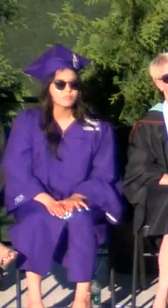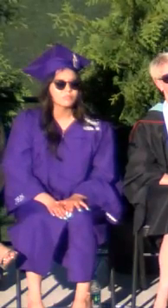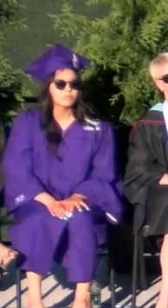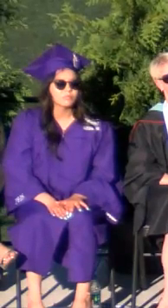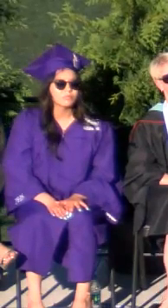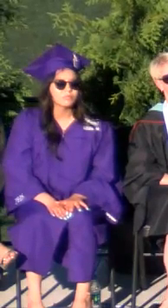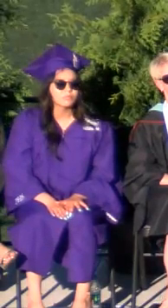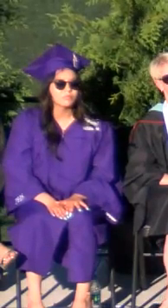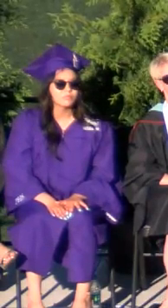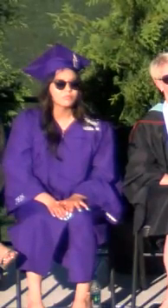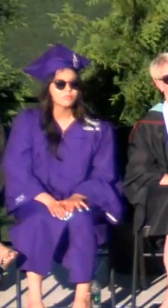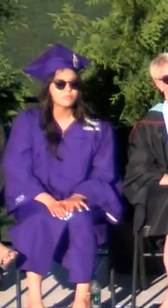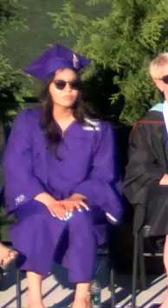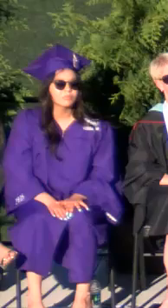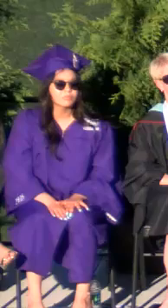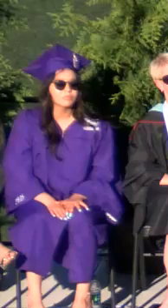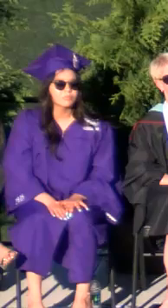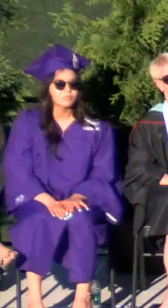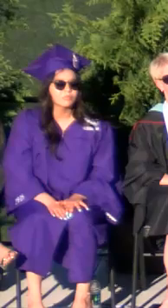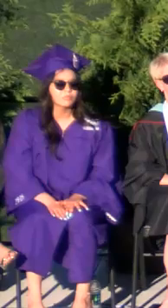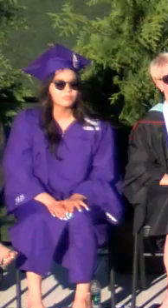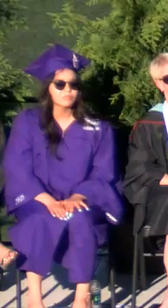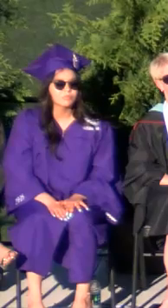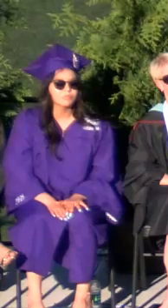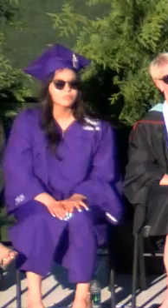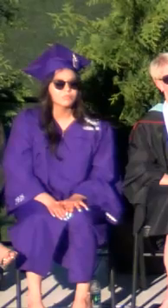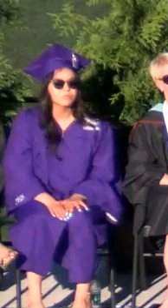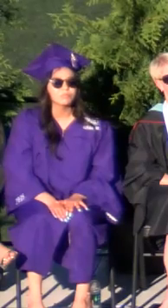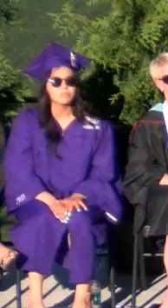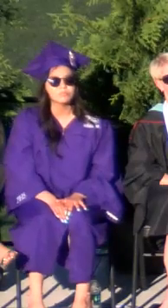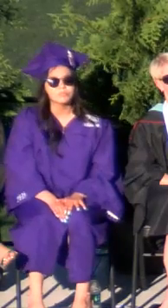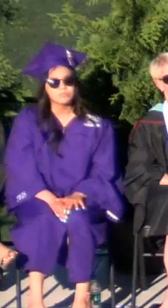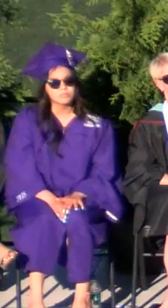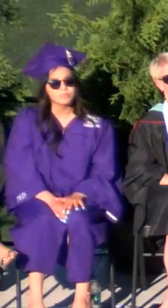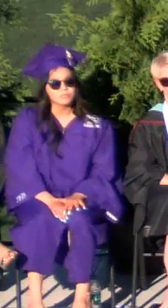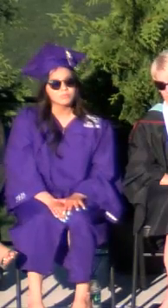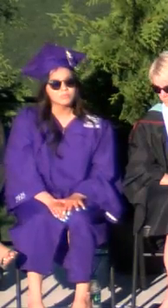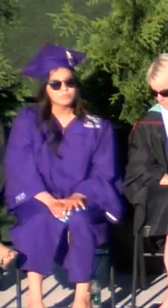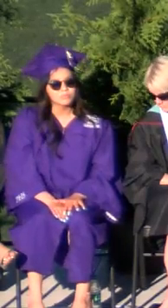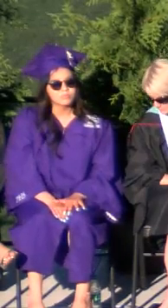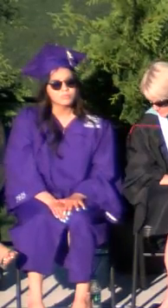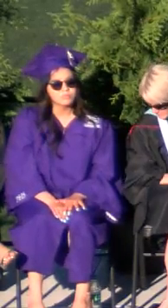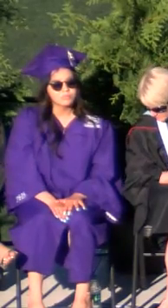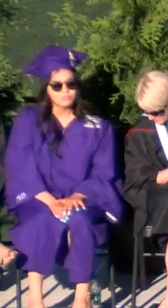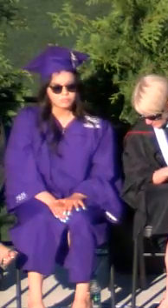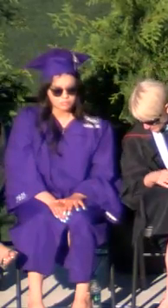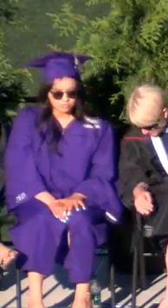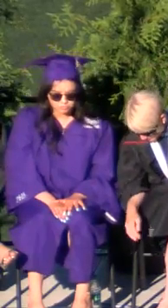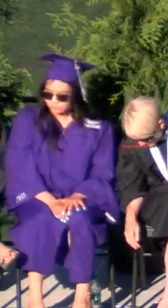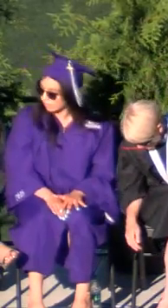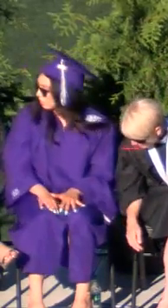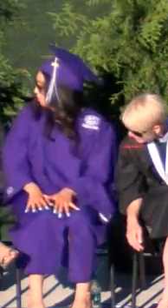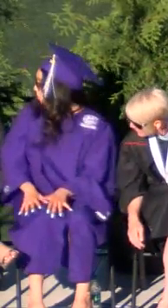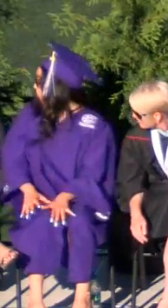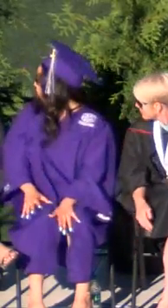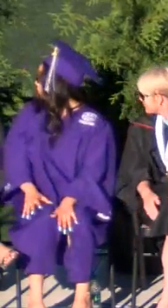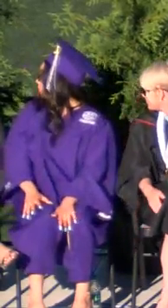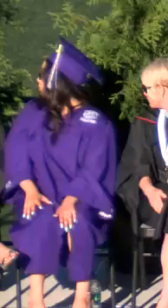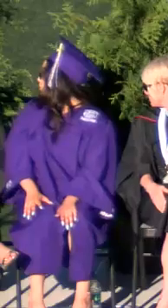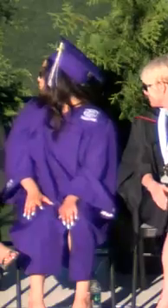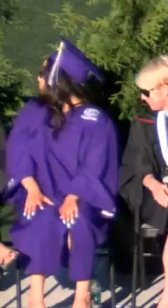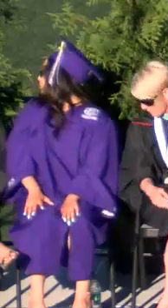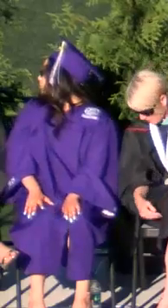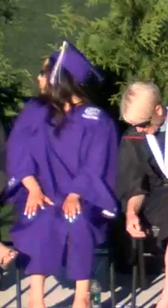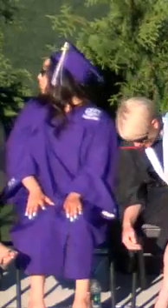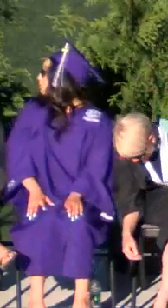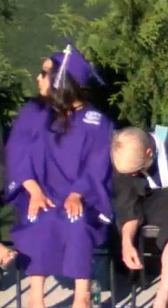Pero también estoy ansioso por el futuro porque sé que yo, junto con todos los demás, en sus togas y birretes, haremos